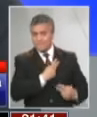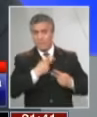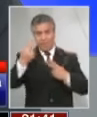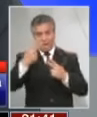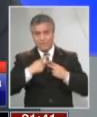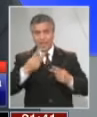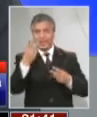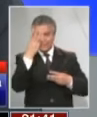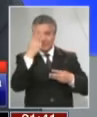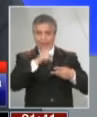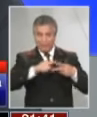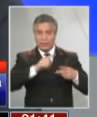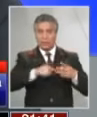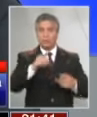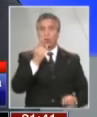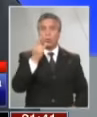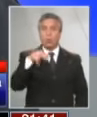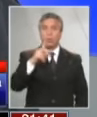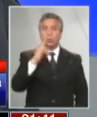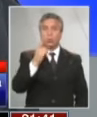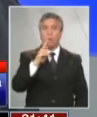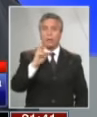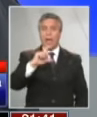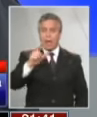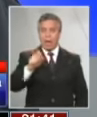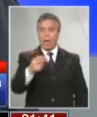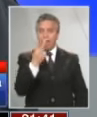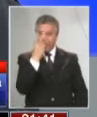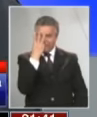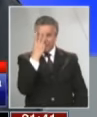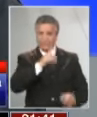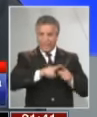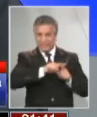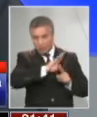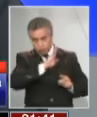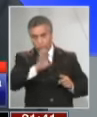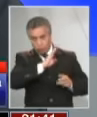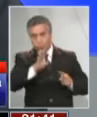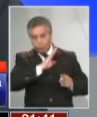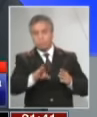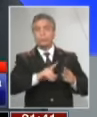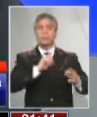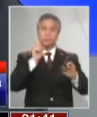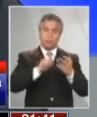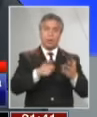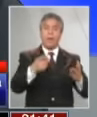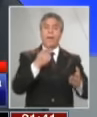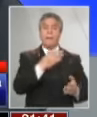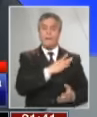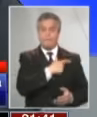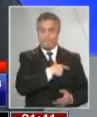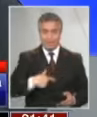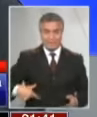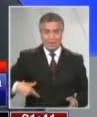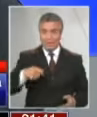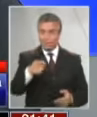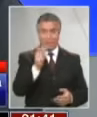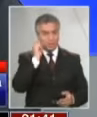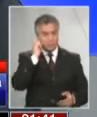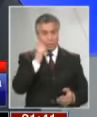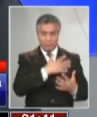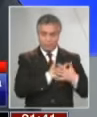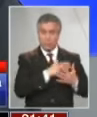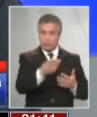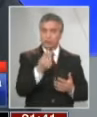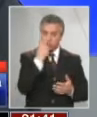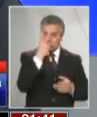región, por ejemplo, el ministro Undurraga, la presidenta Bachelet en 2 ocasiones, y eso demuestra que yo creo que esto es una situación puntual, pero que los chilenos también,